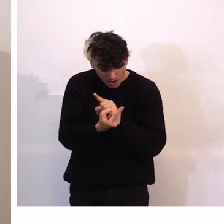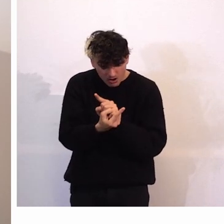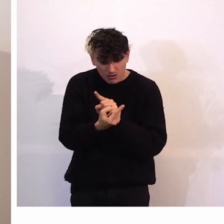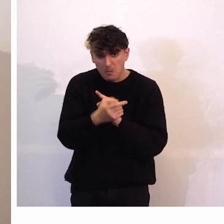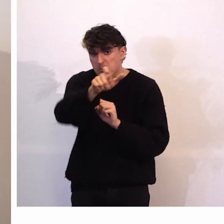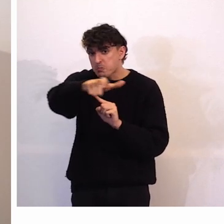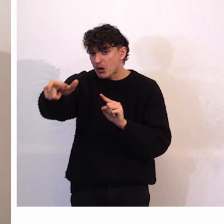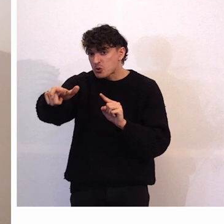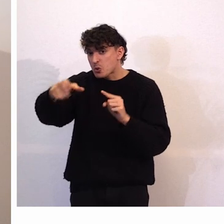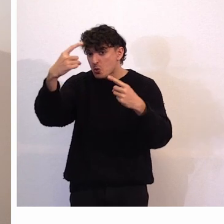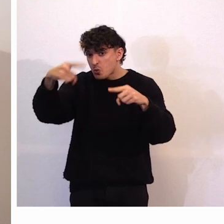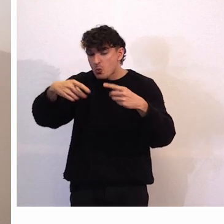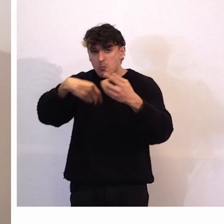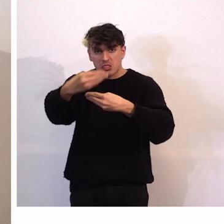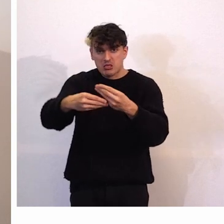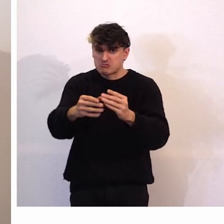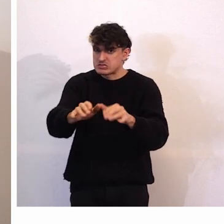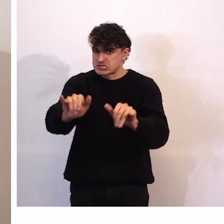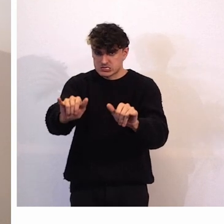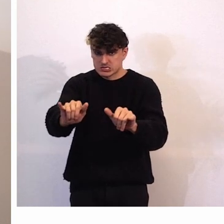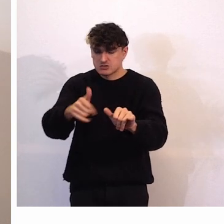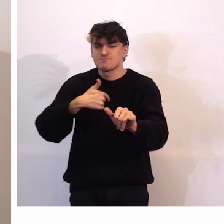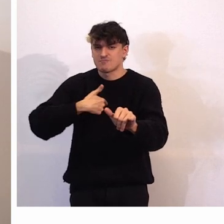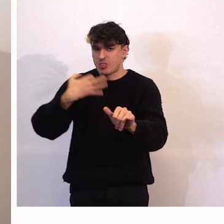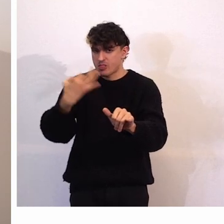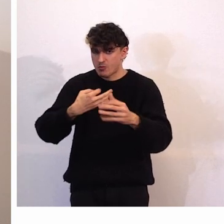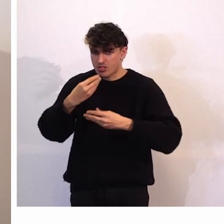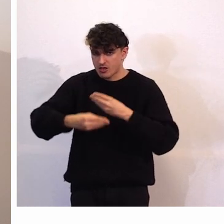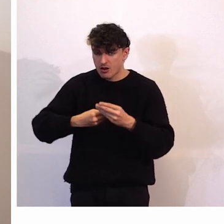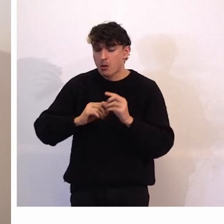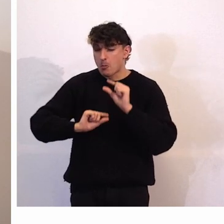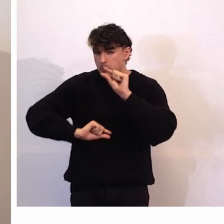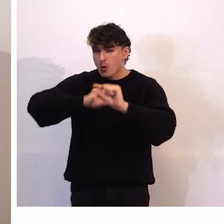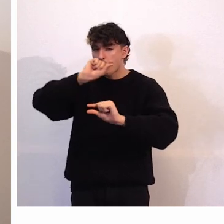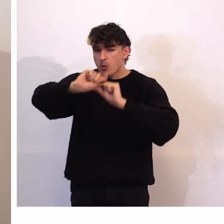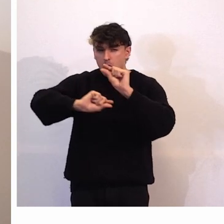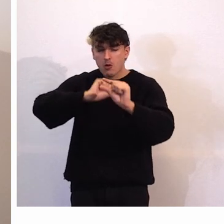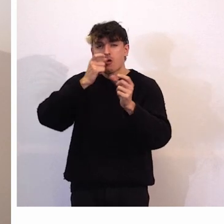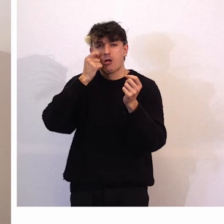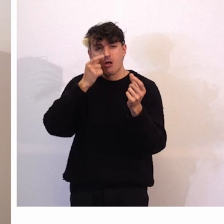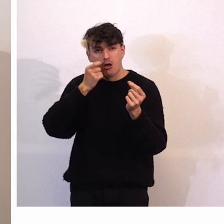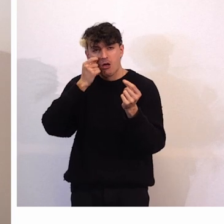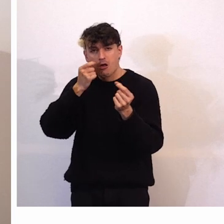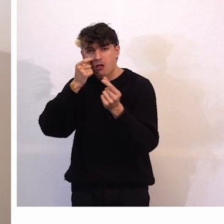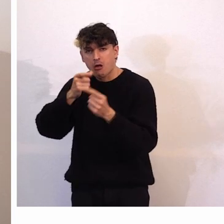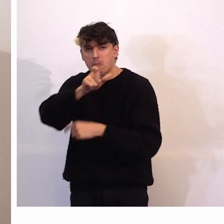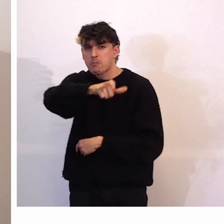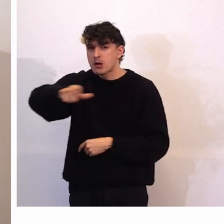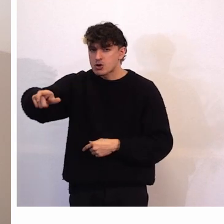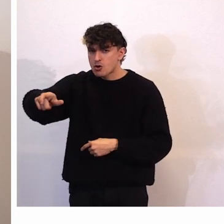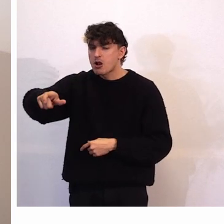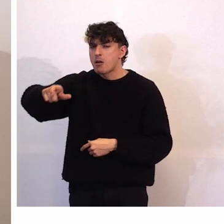Poco a poco me fui dando cuenta de que había más personas